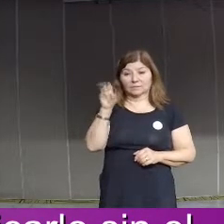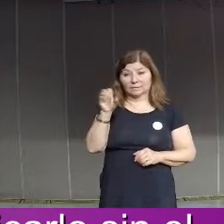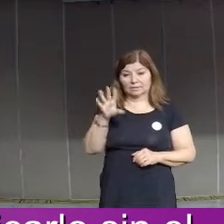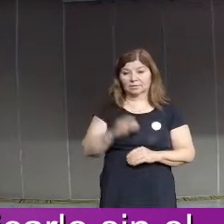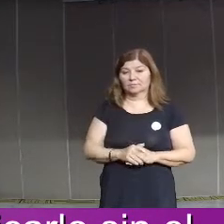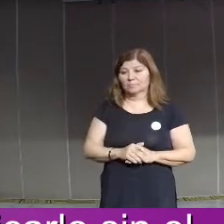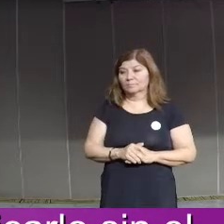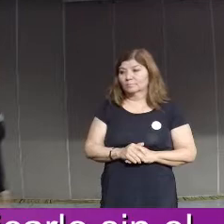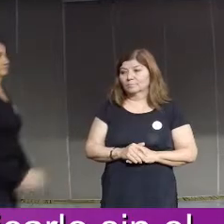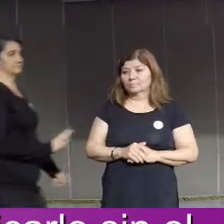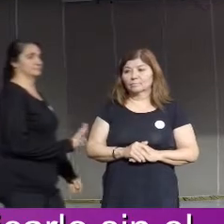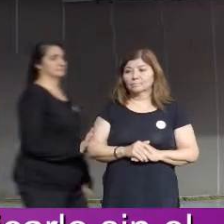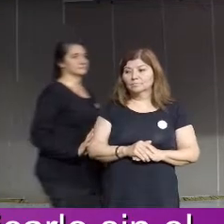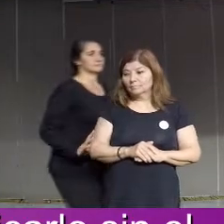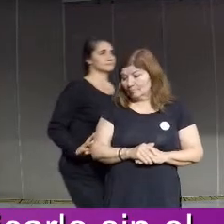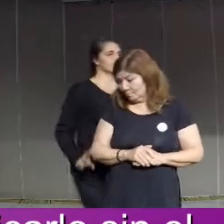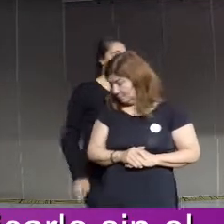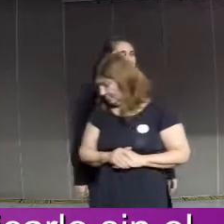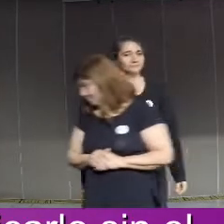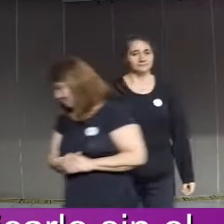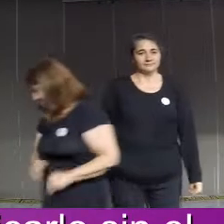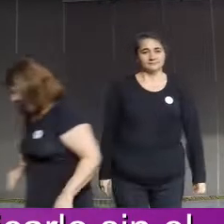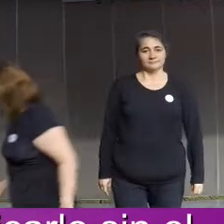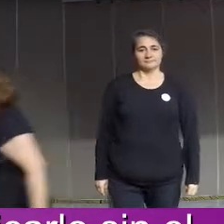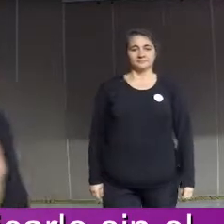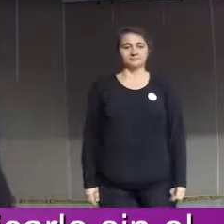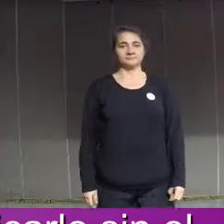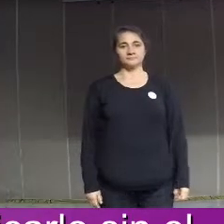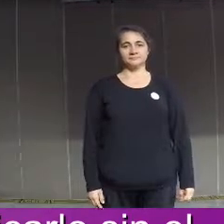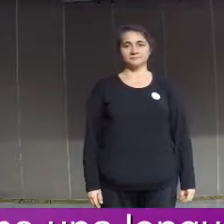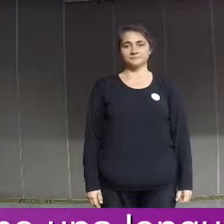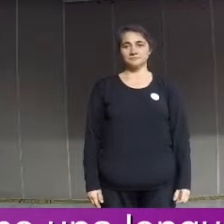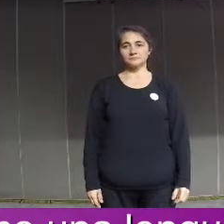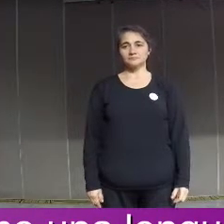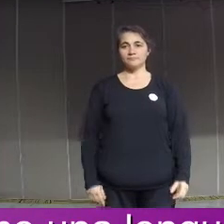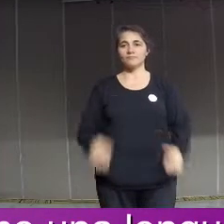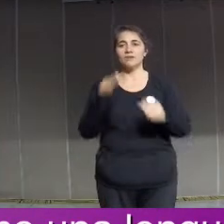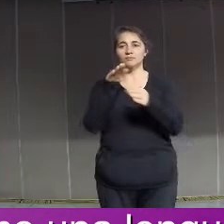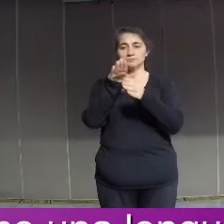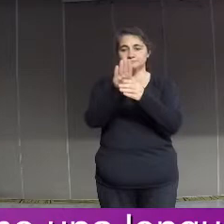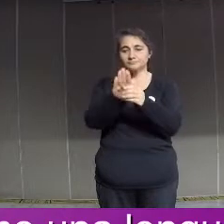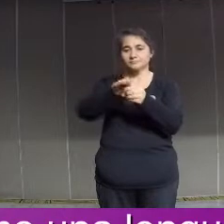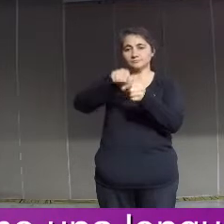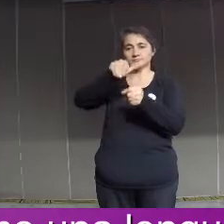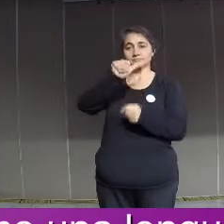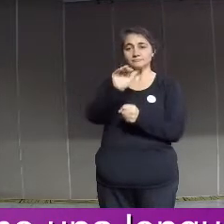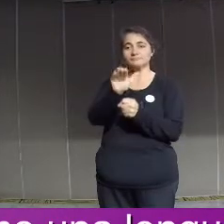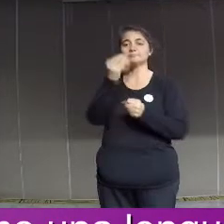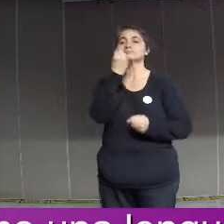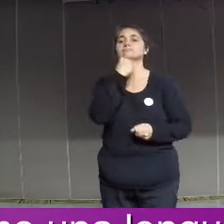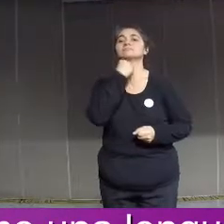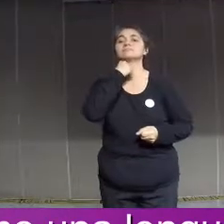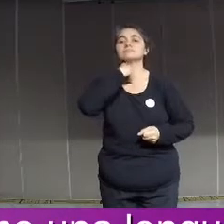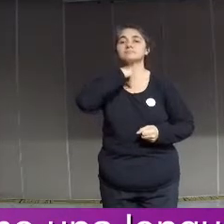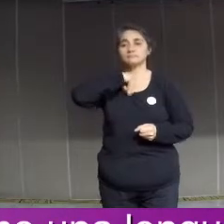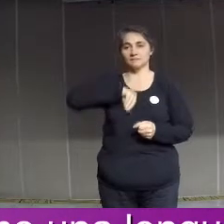para adelante, sería que está entrando a vía aérea, para que todos se vayan dando cuenta. Vamos con la